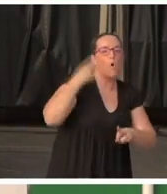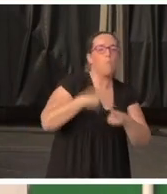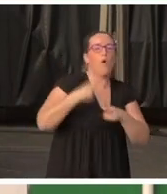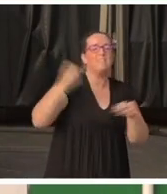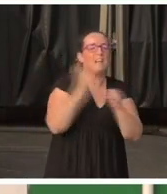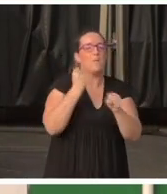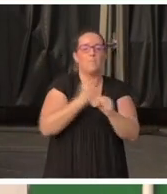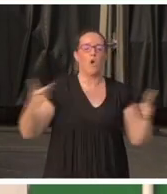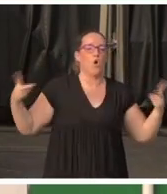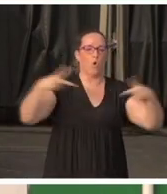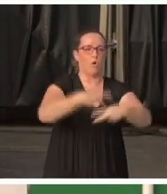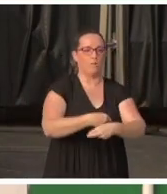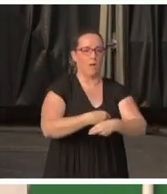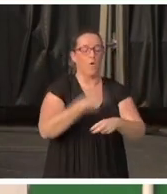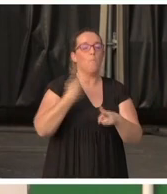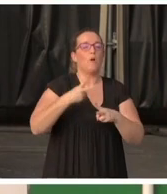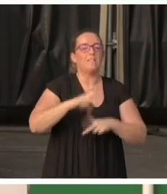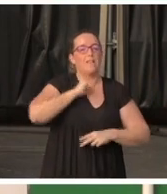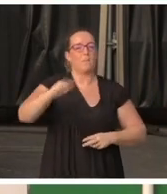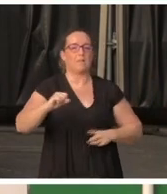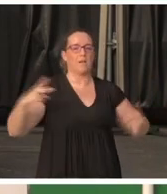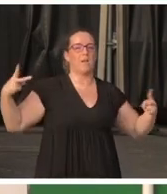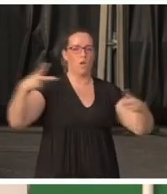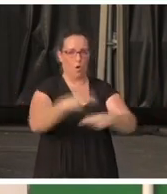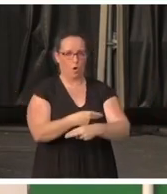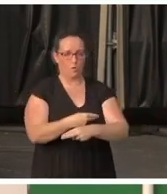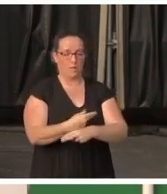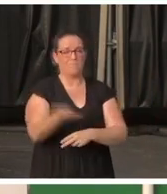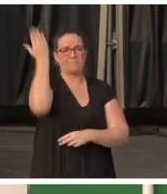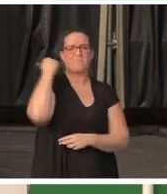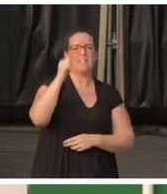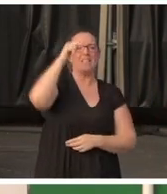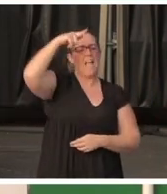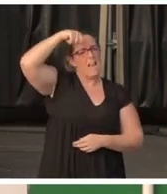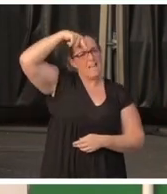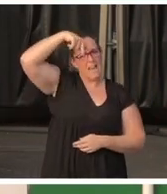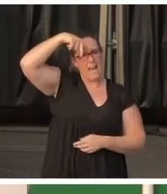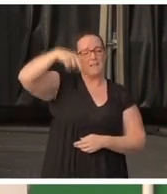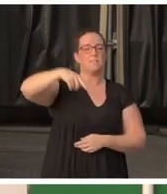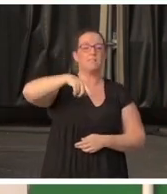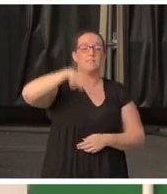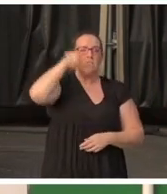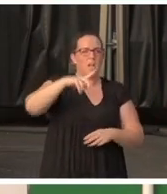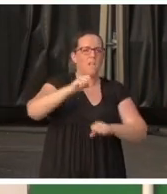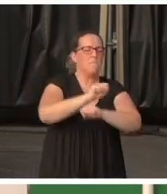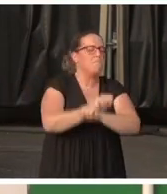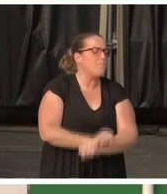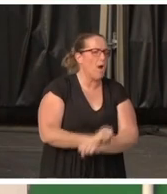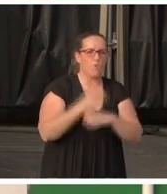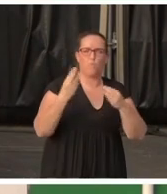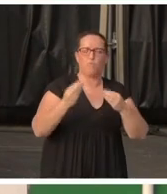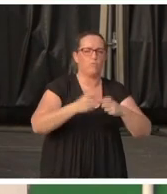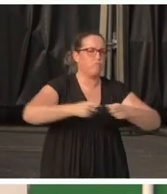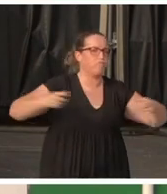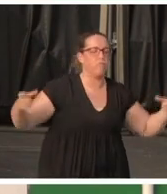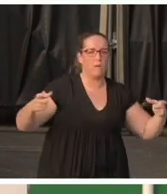empleo o políticas de dependencia. Ayer estaba en Linares, la ciudad, una de las ciudades de España con más desempleo. ¿Cómo se puede